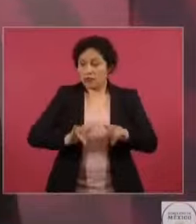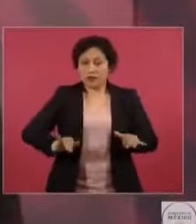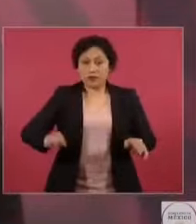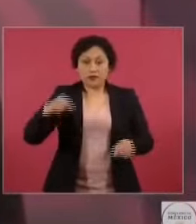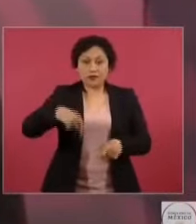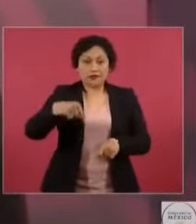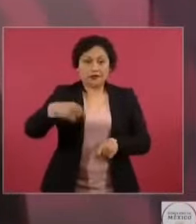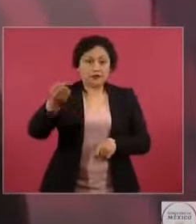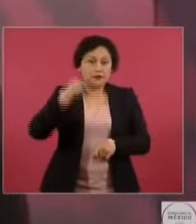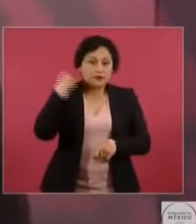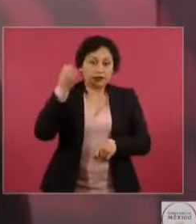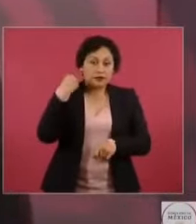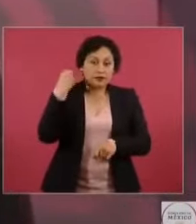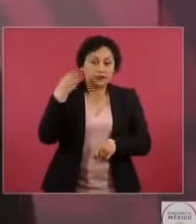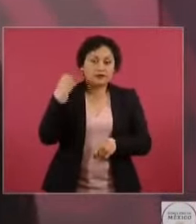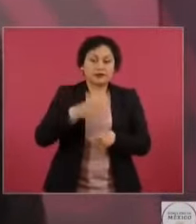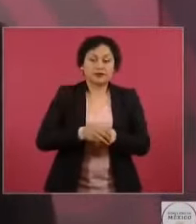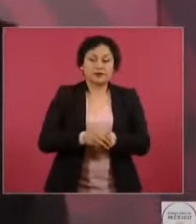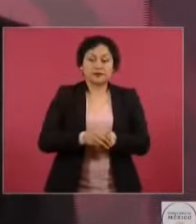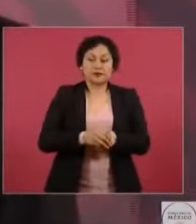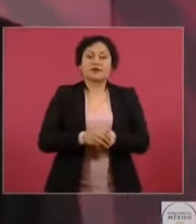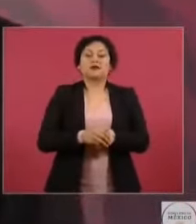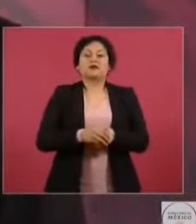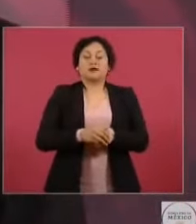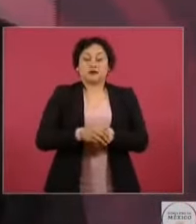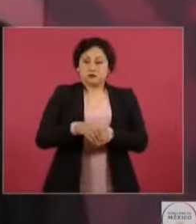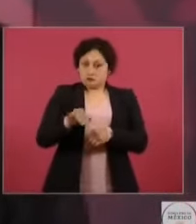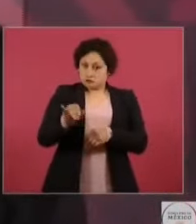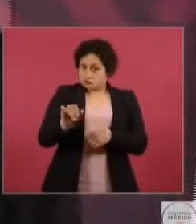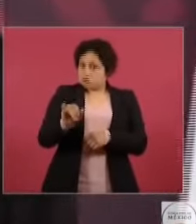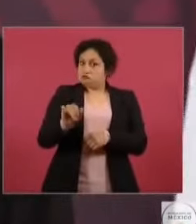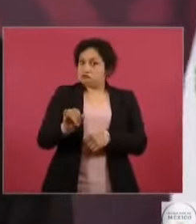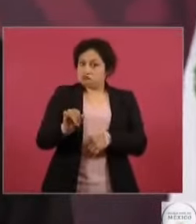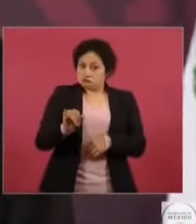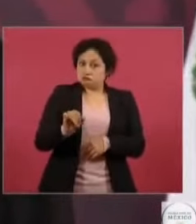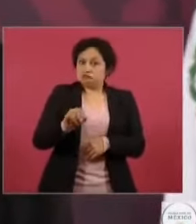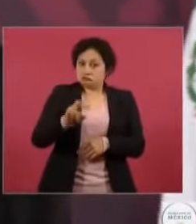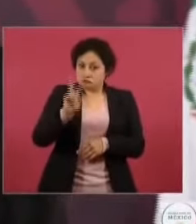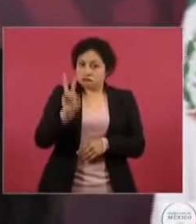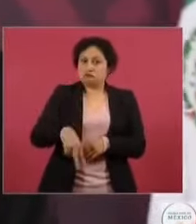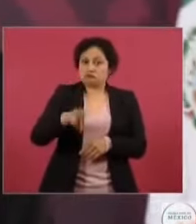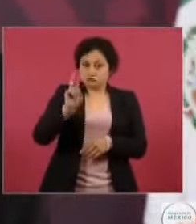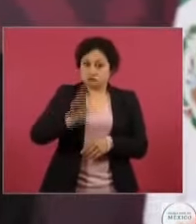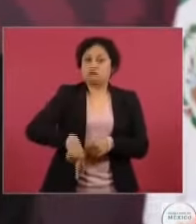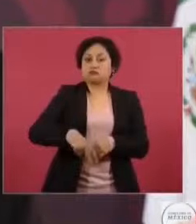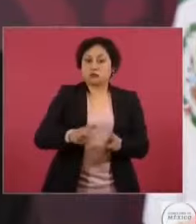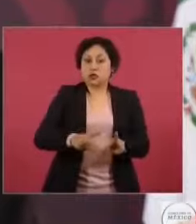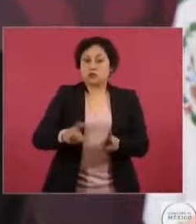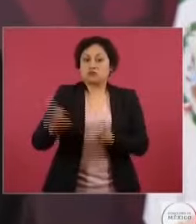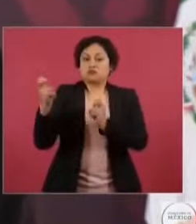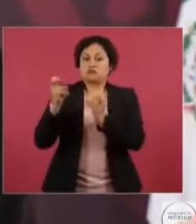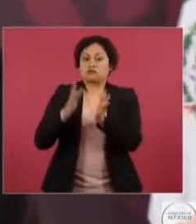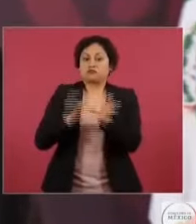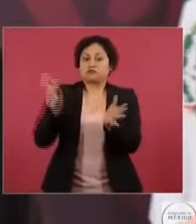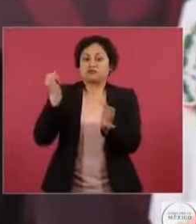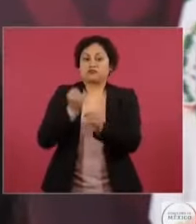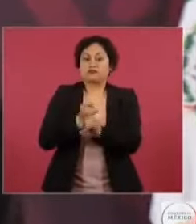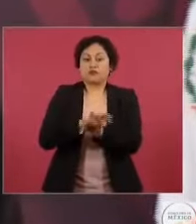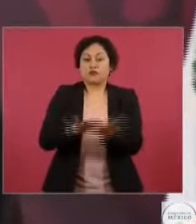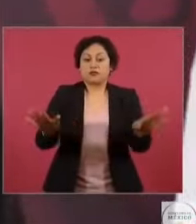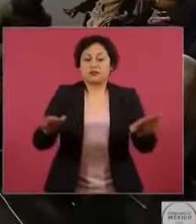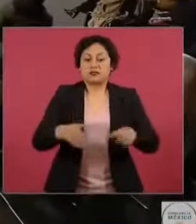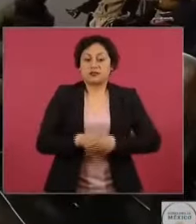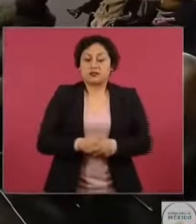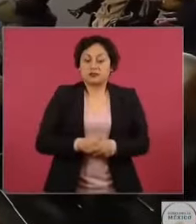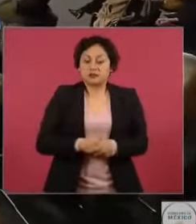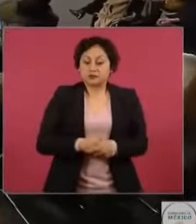Brokers de Datas que compran estos datos y que en el menor de los casos simplemente quien extrajo ilegalmente todos estos datos de periodistas los haya vendido